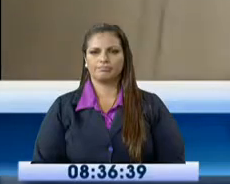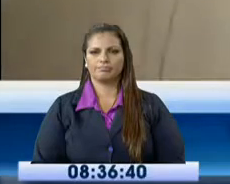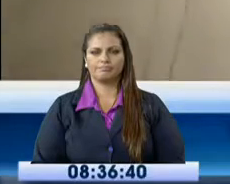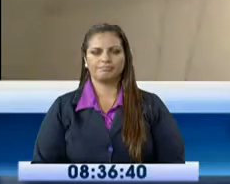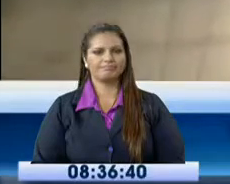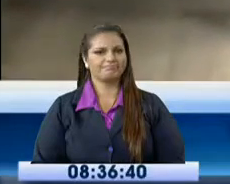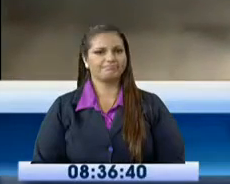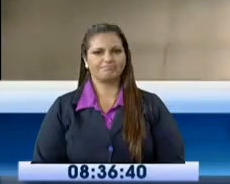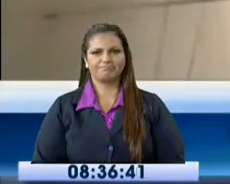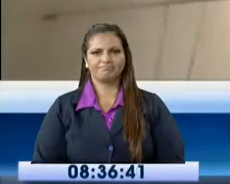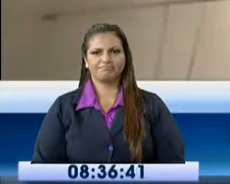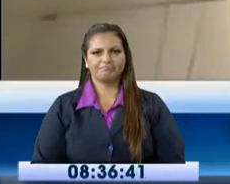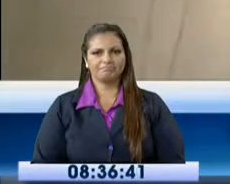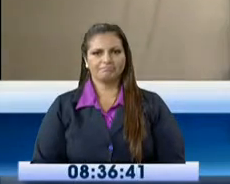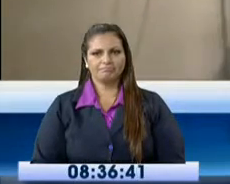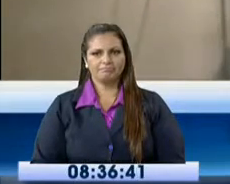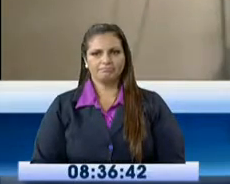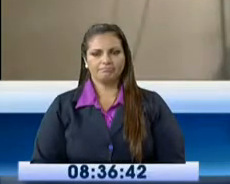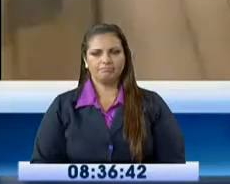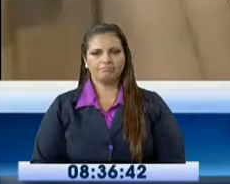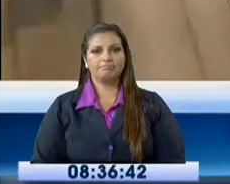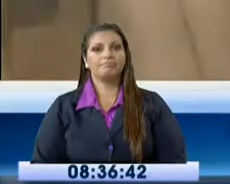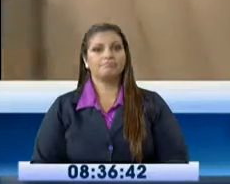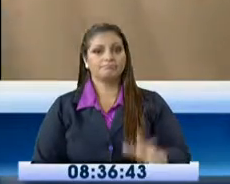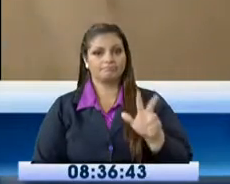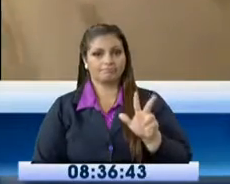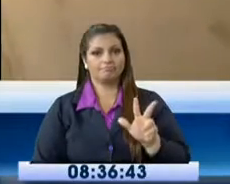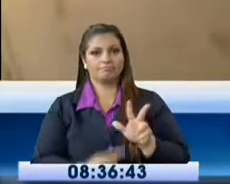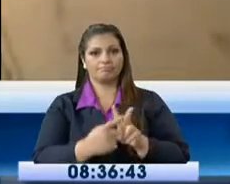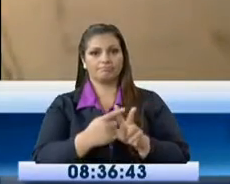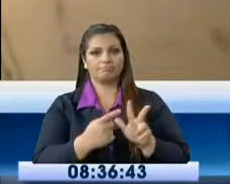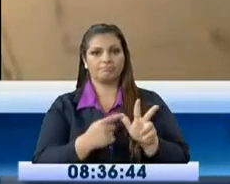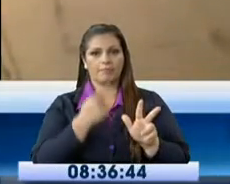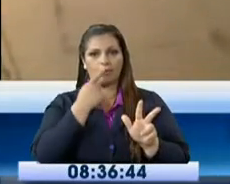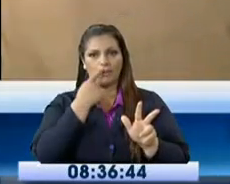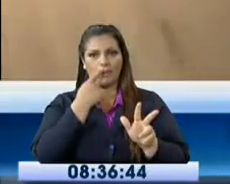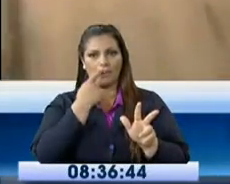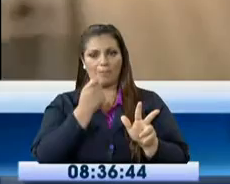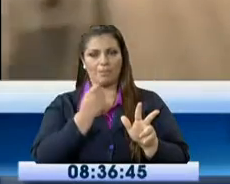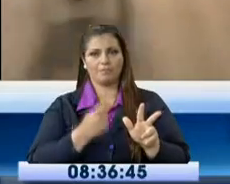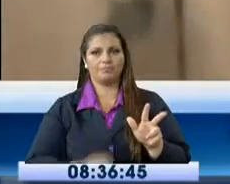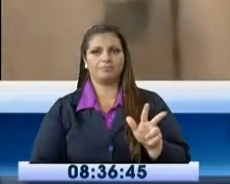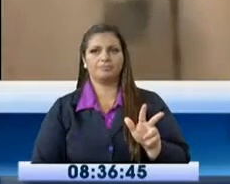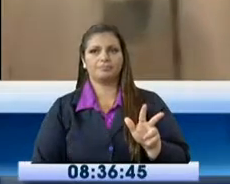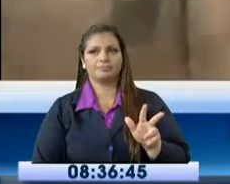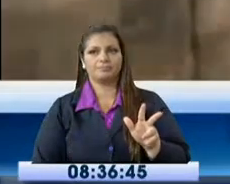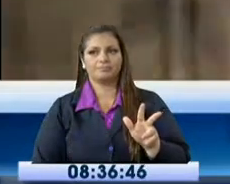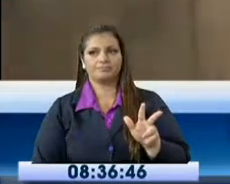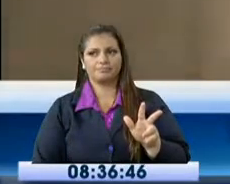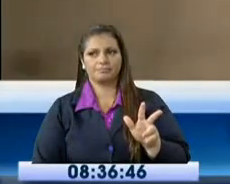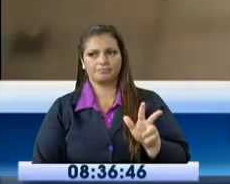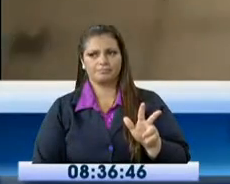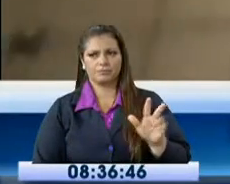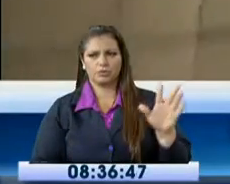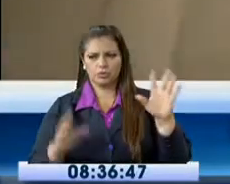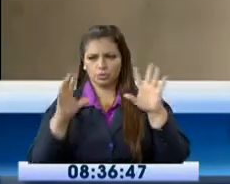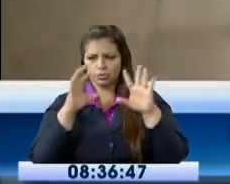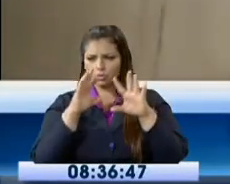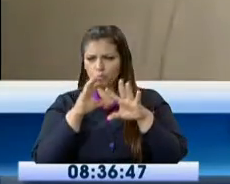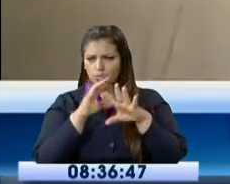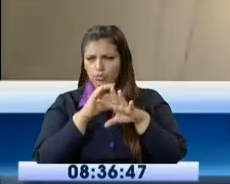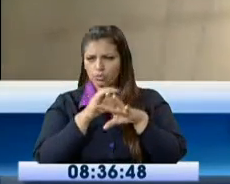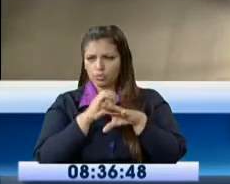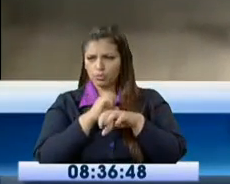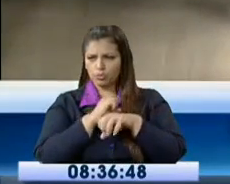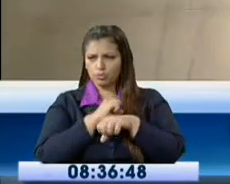Terrible, ¿no? Tres sujetos. No es como estar en un sitio tranquilo. Para nada. Pero parece que ha sido altas horas de la noche. Sí, ¿no? Eso porque parece de